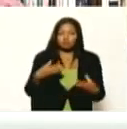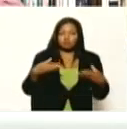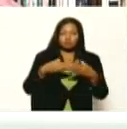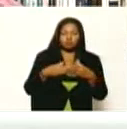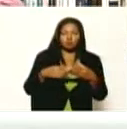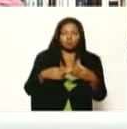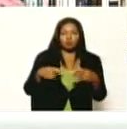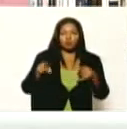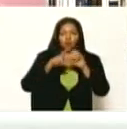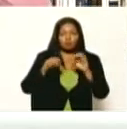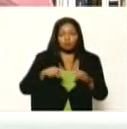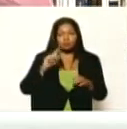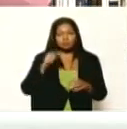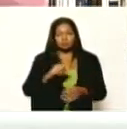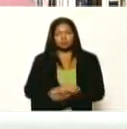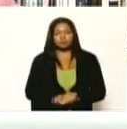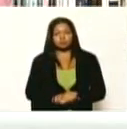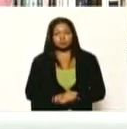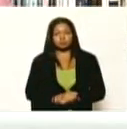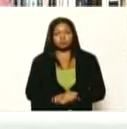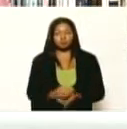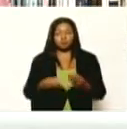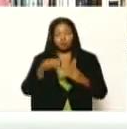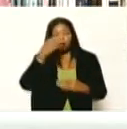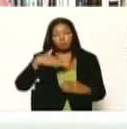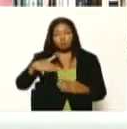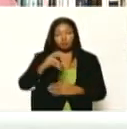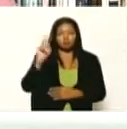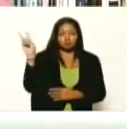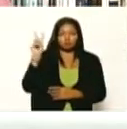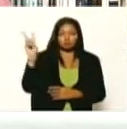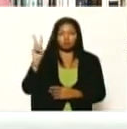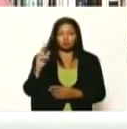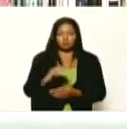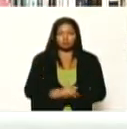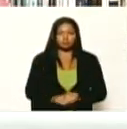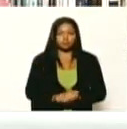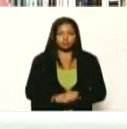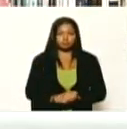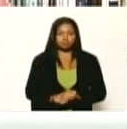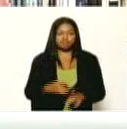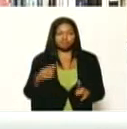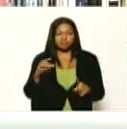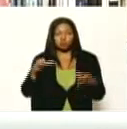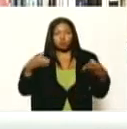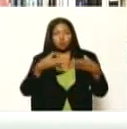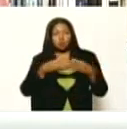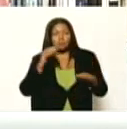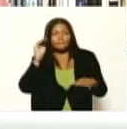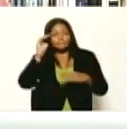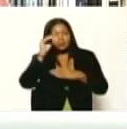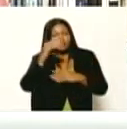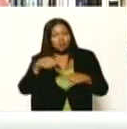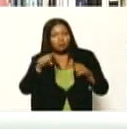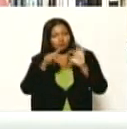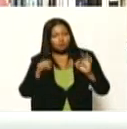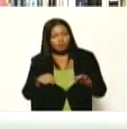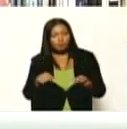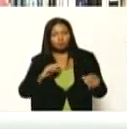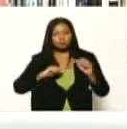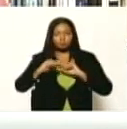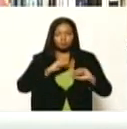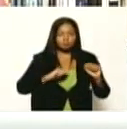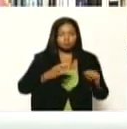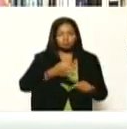gran colectivo, el colectivo del pueblo de Venezuela, y un colectivo que va más allá, Diosdado. El colectivo de los